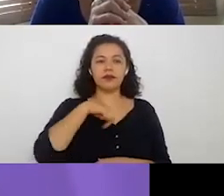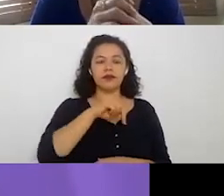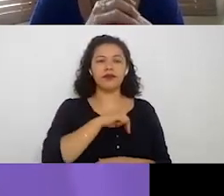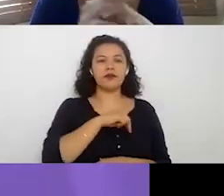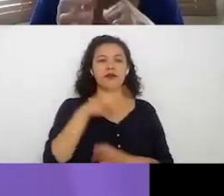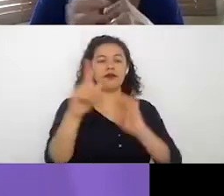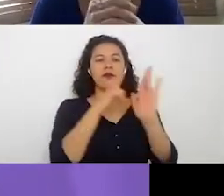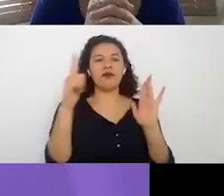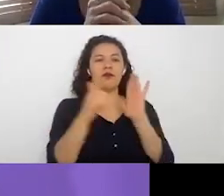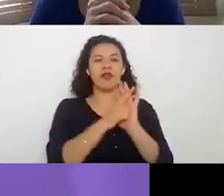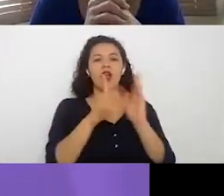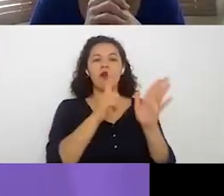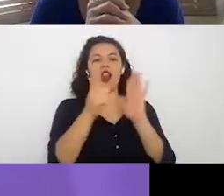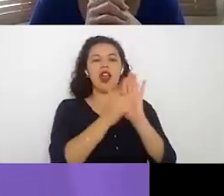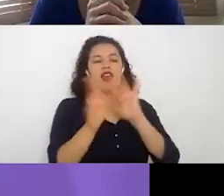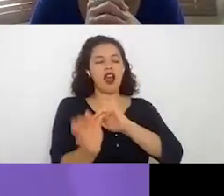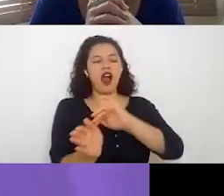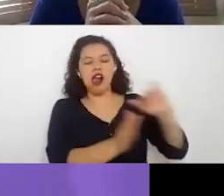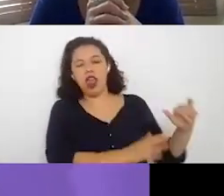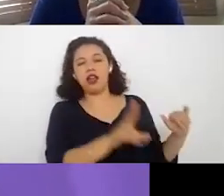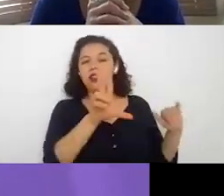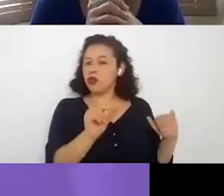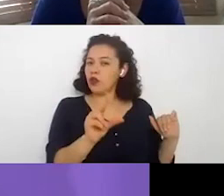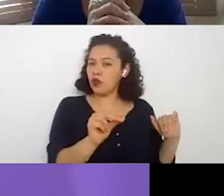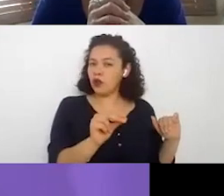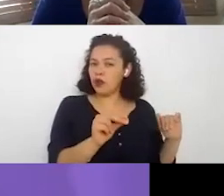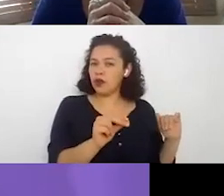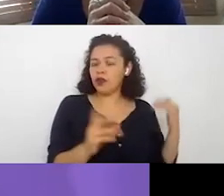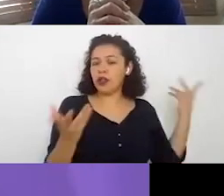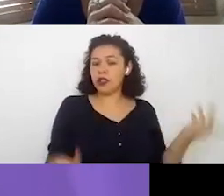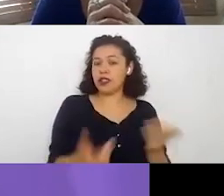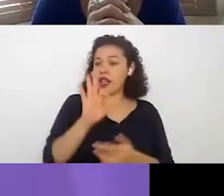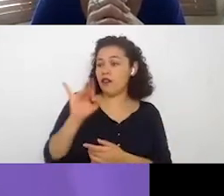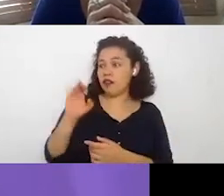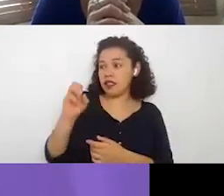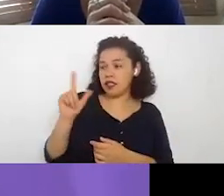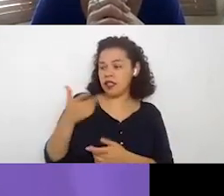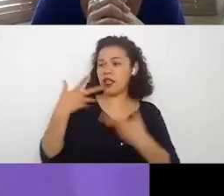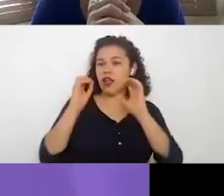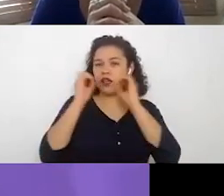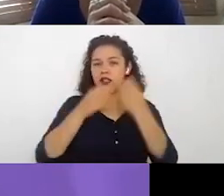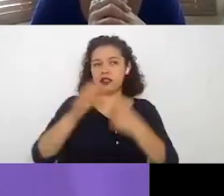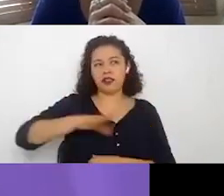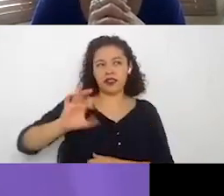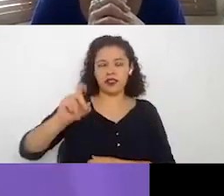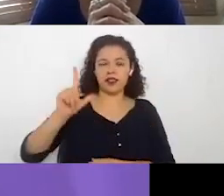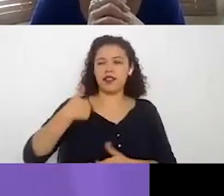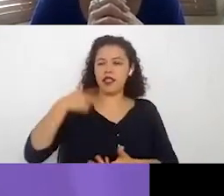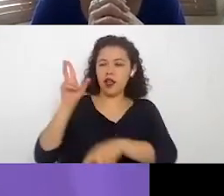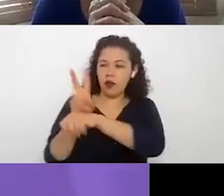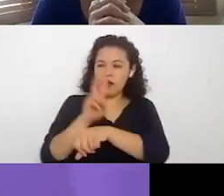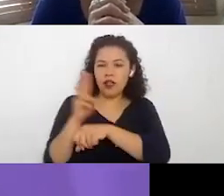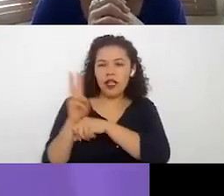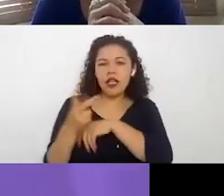ley a un lado. O sea, la parte fiscal es quien regula las organizaciones de la sociedad civil y esta parte